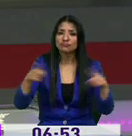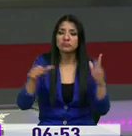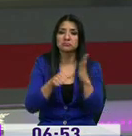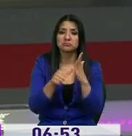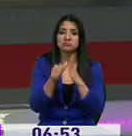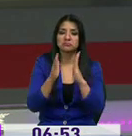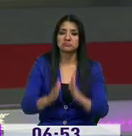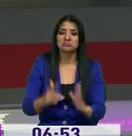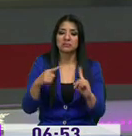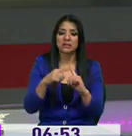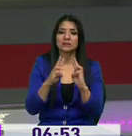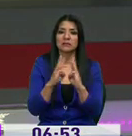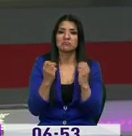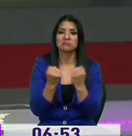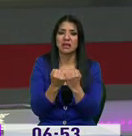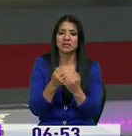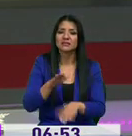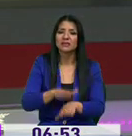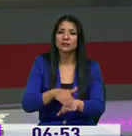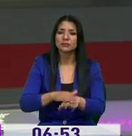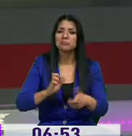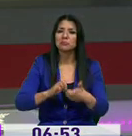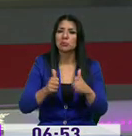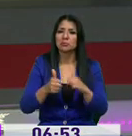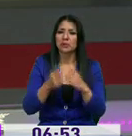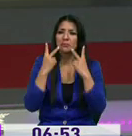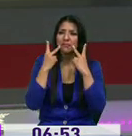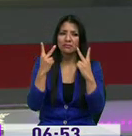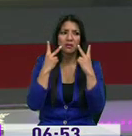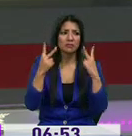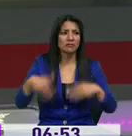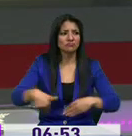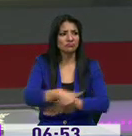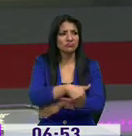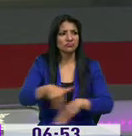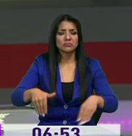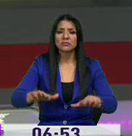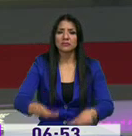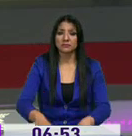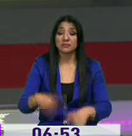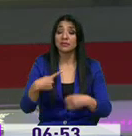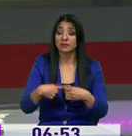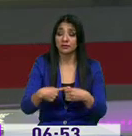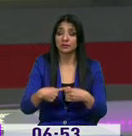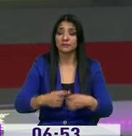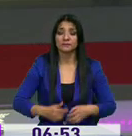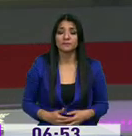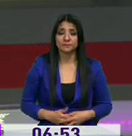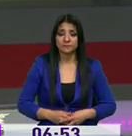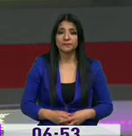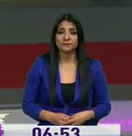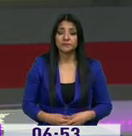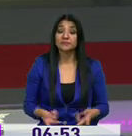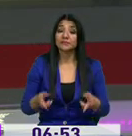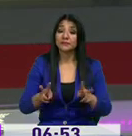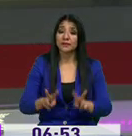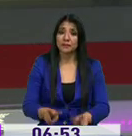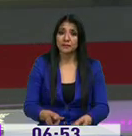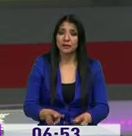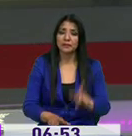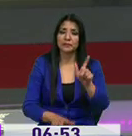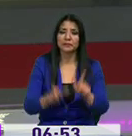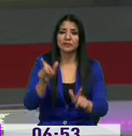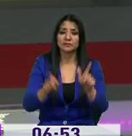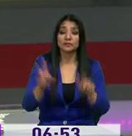inclusión venid cordero frente a la situación que se evidencia lamentablemente en las calles del distrito metropolitano de quito y principalmente por